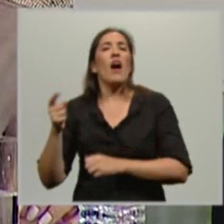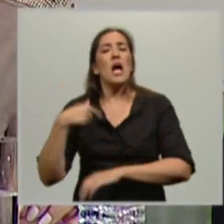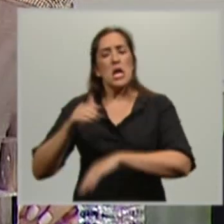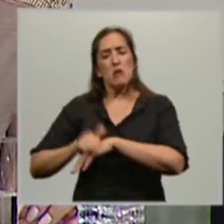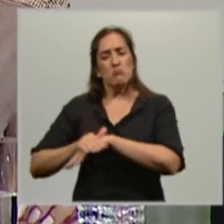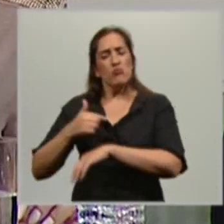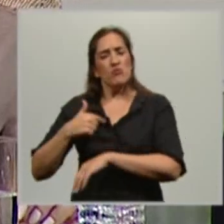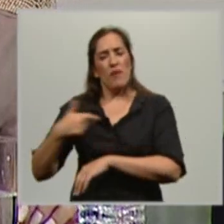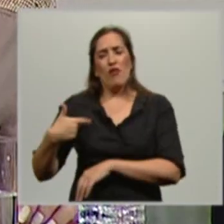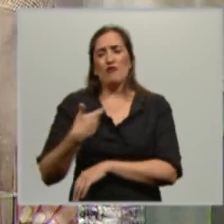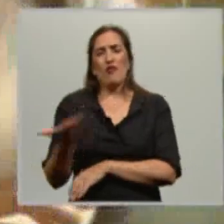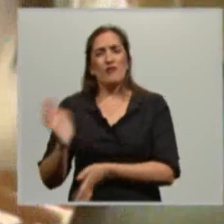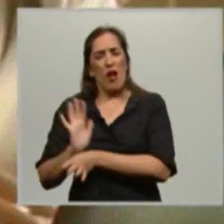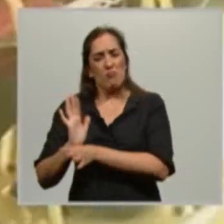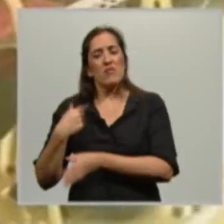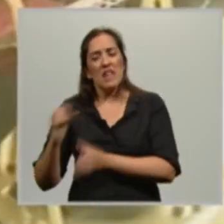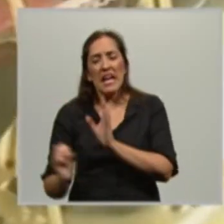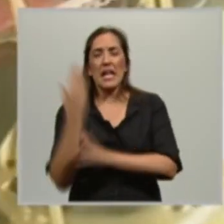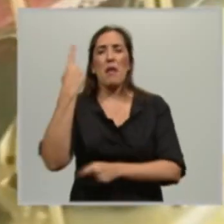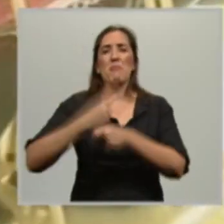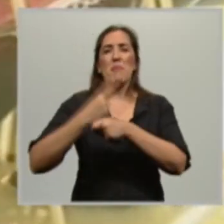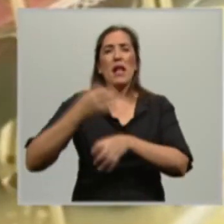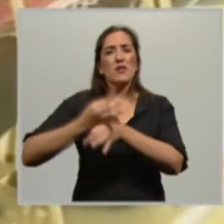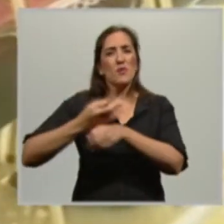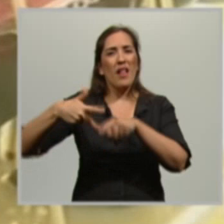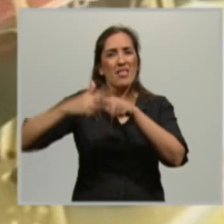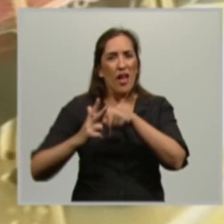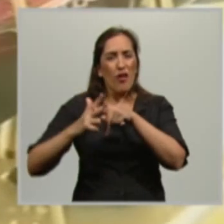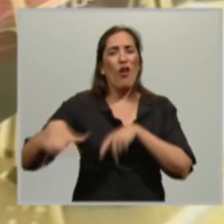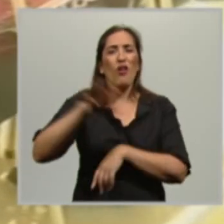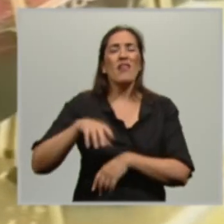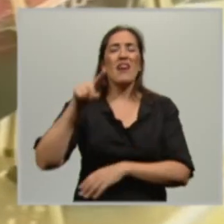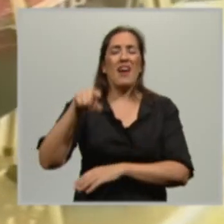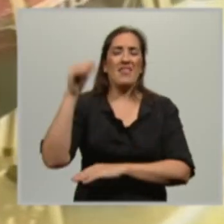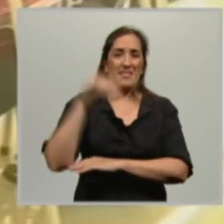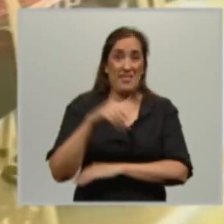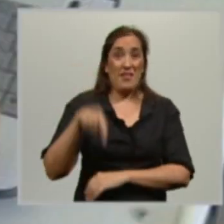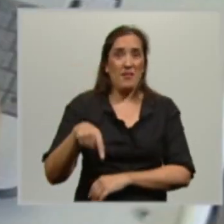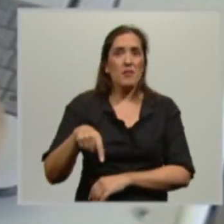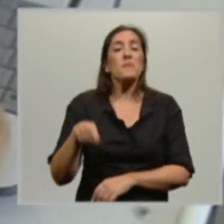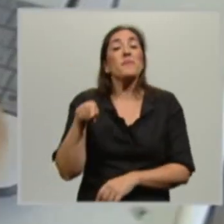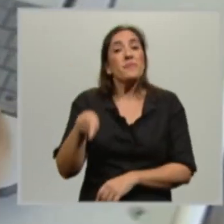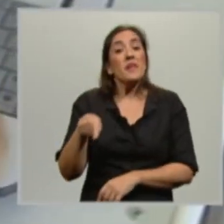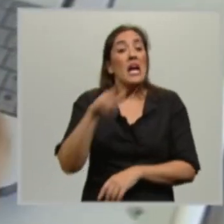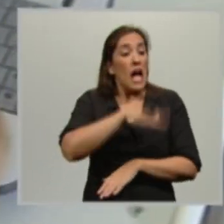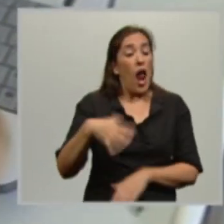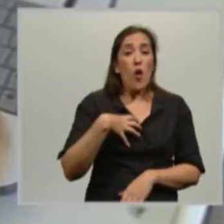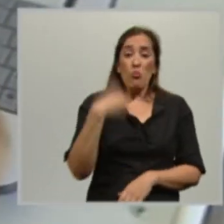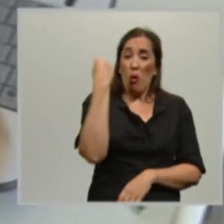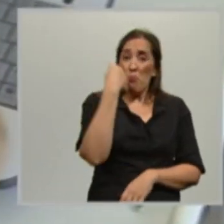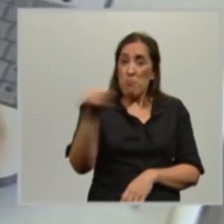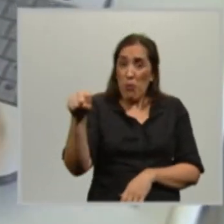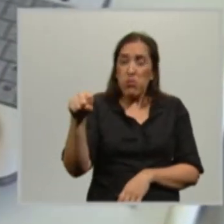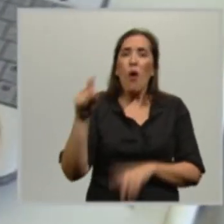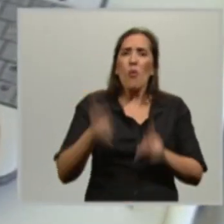responsabilidad social y creó la primera escuela tecnológica. Los chicos, cuando falten, van a poder tomar las clases desde